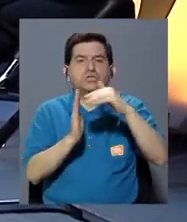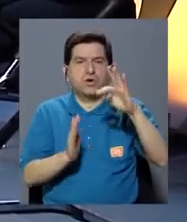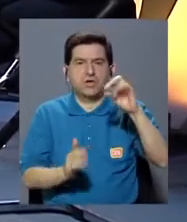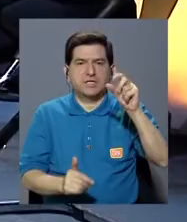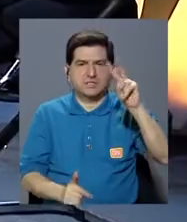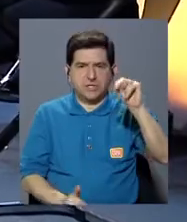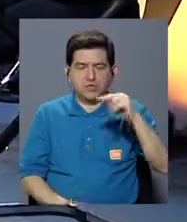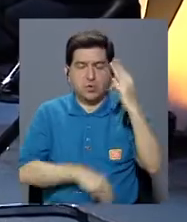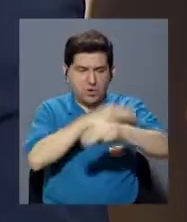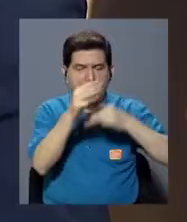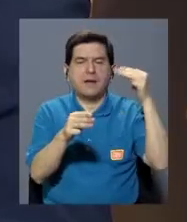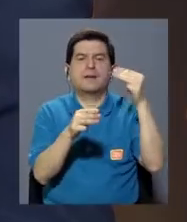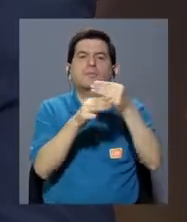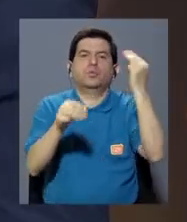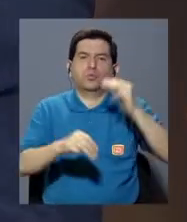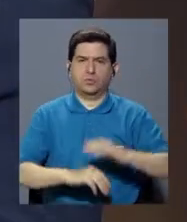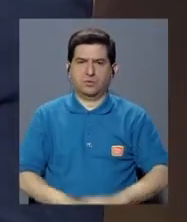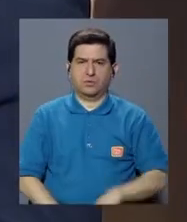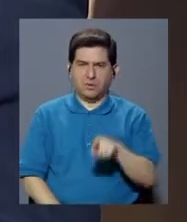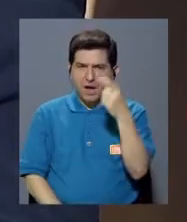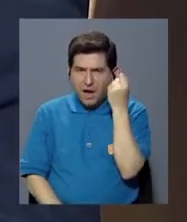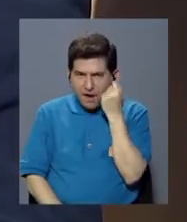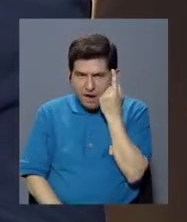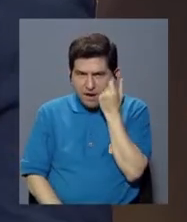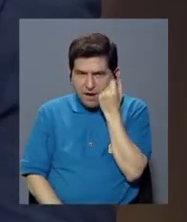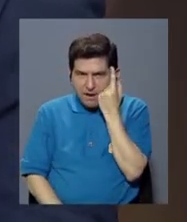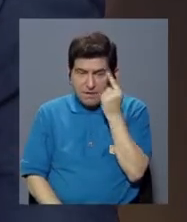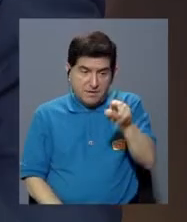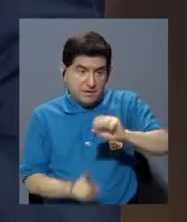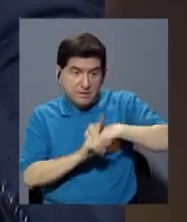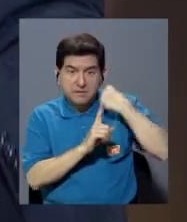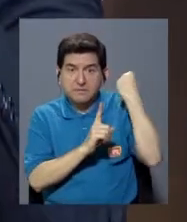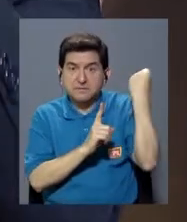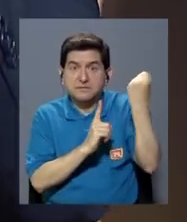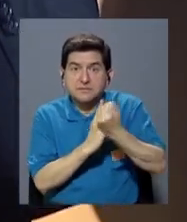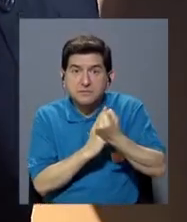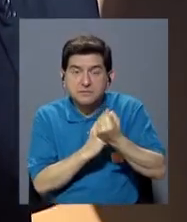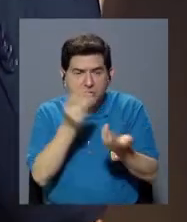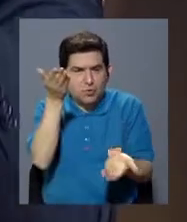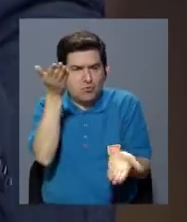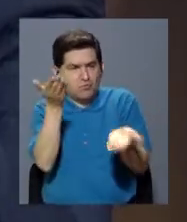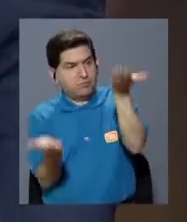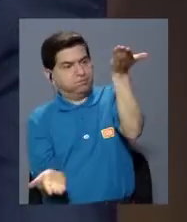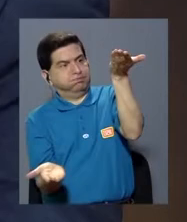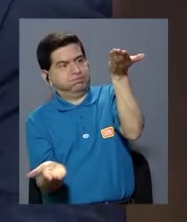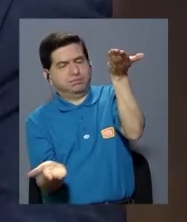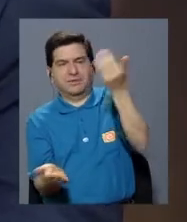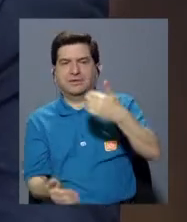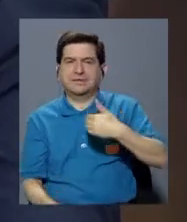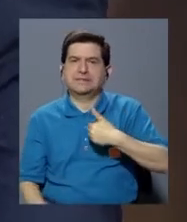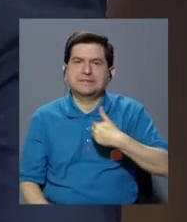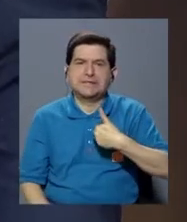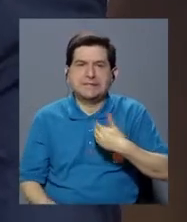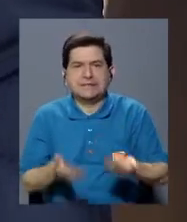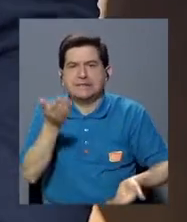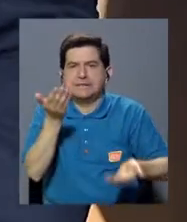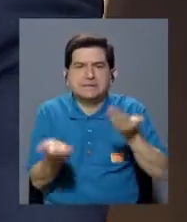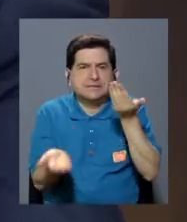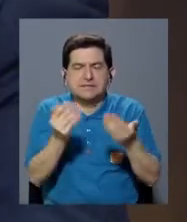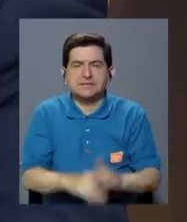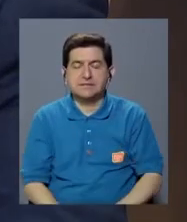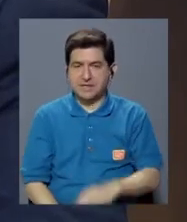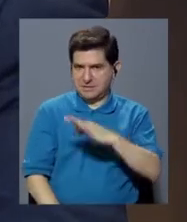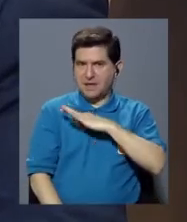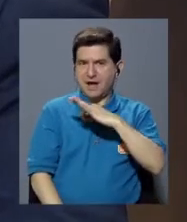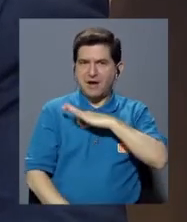que emite el mundo. Exacto, el mundo. Entonces comprenderá usted que ante ese desbalance más bien que presenta a